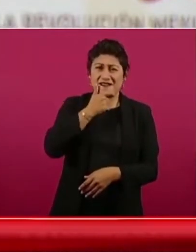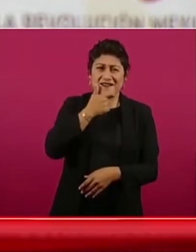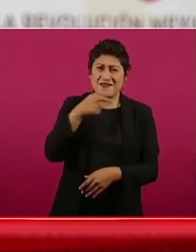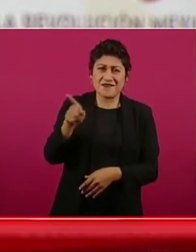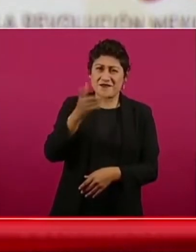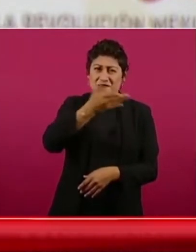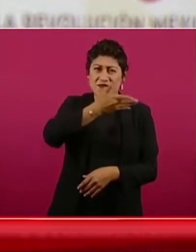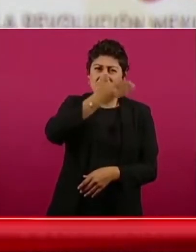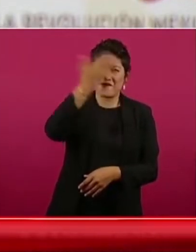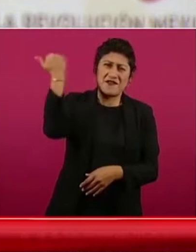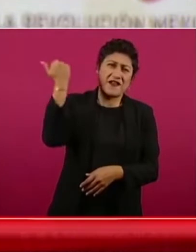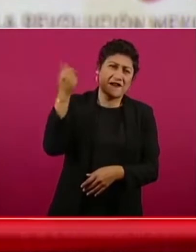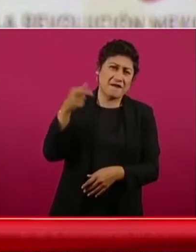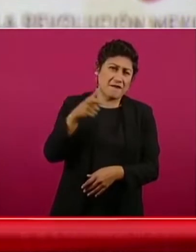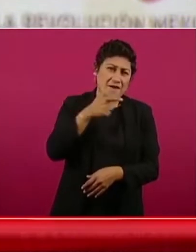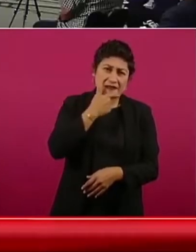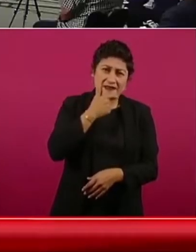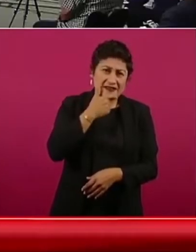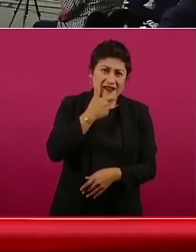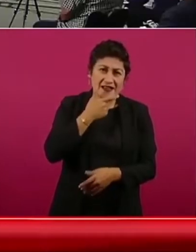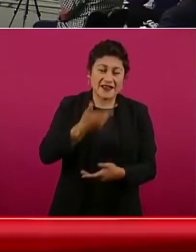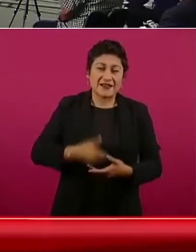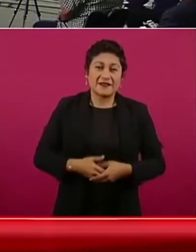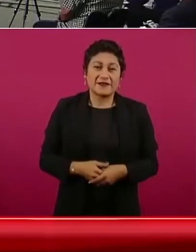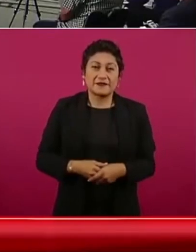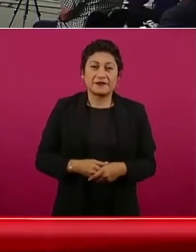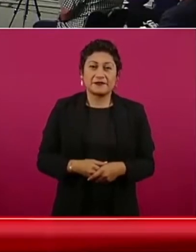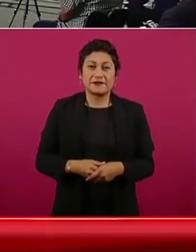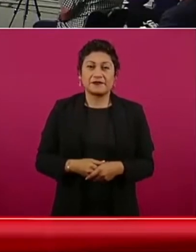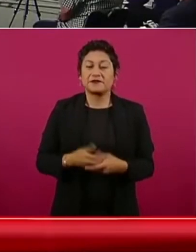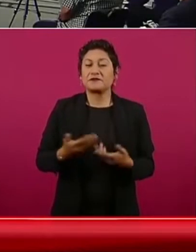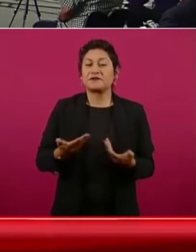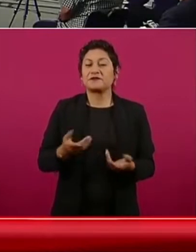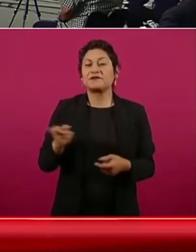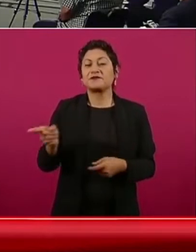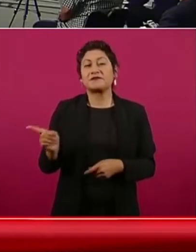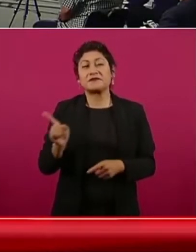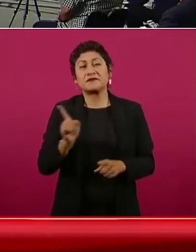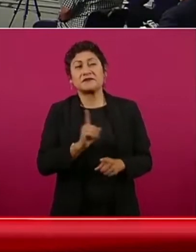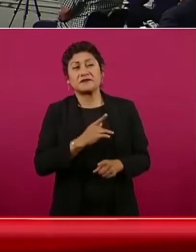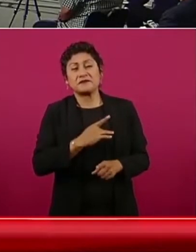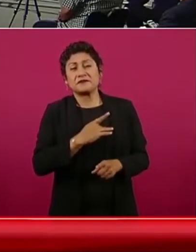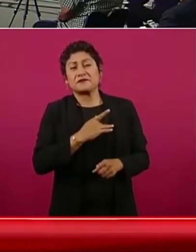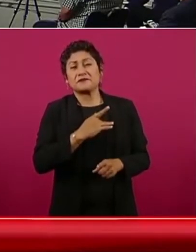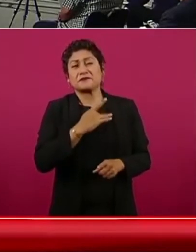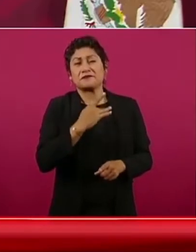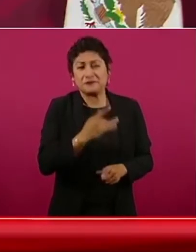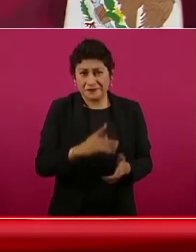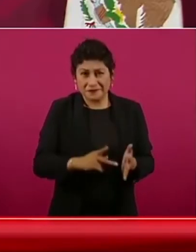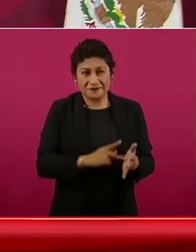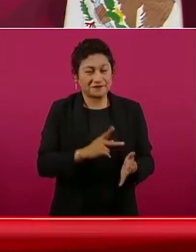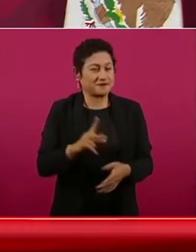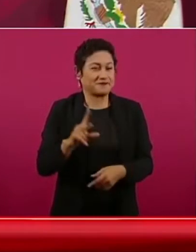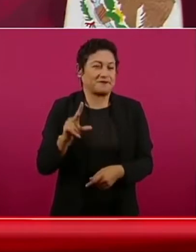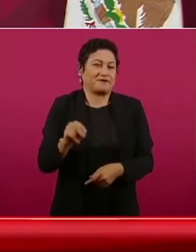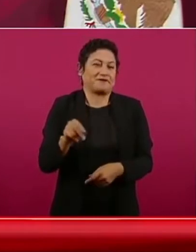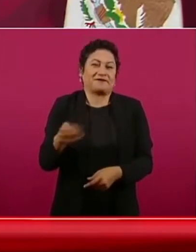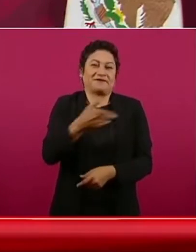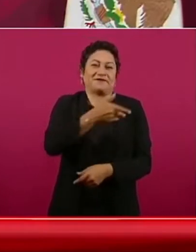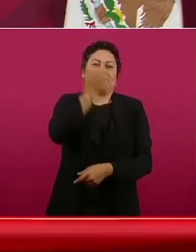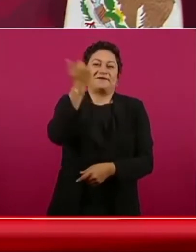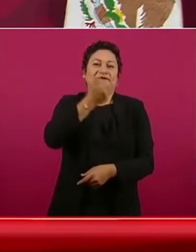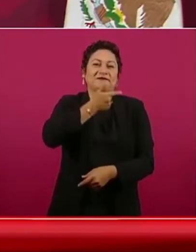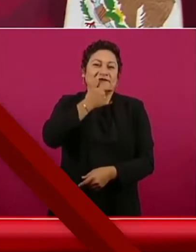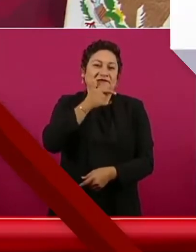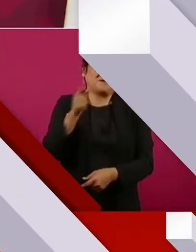inglés, tú no sabes inglés. No te enamores más nunca, Vito Manuel, si no sabe inglés,